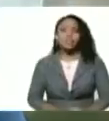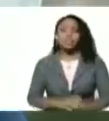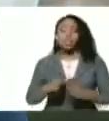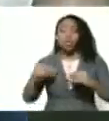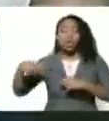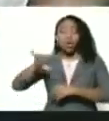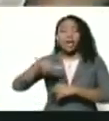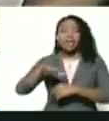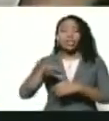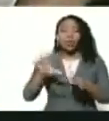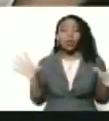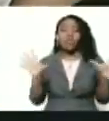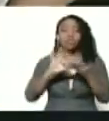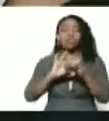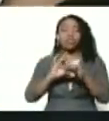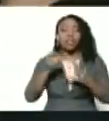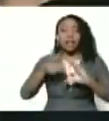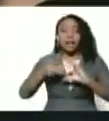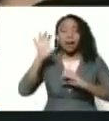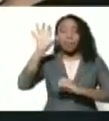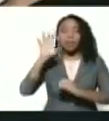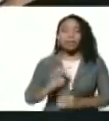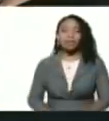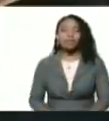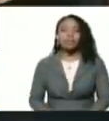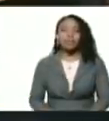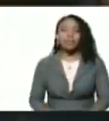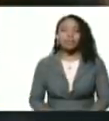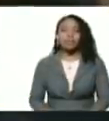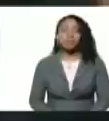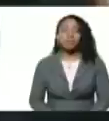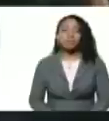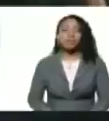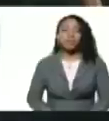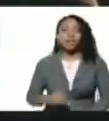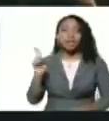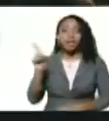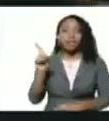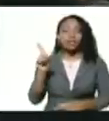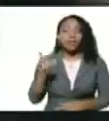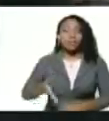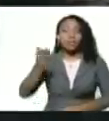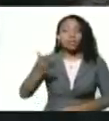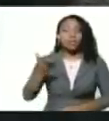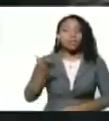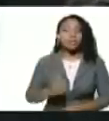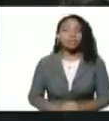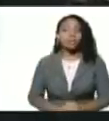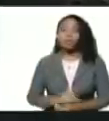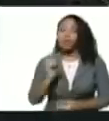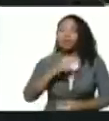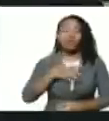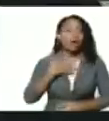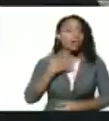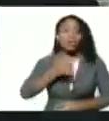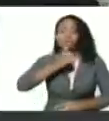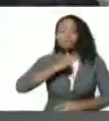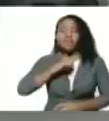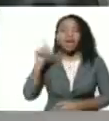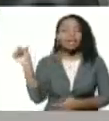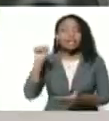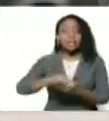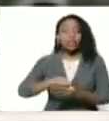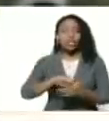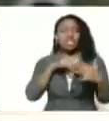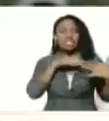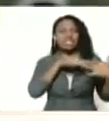eso combinado a través del carnet de la patria. Es muy importante. Eso no se puede rezagar en medio de la guerra